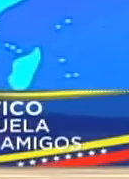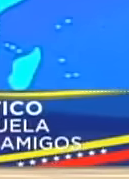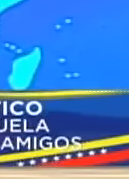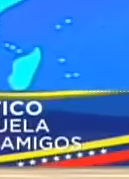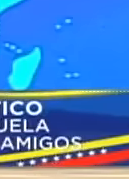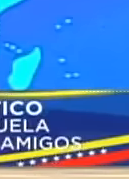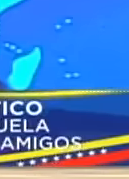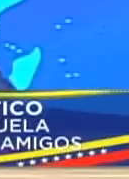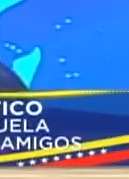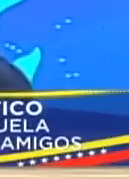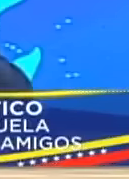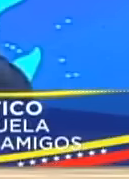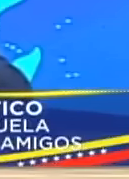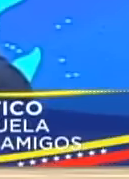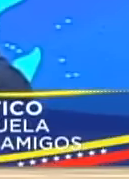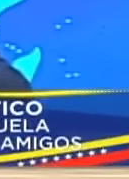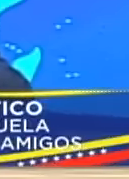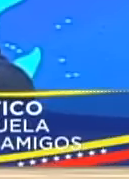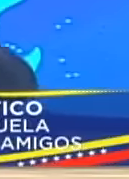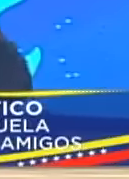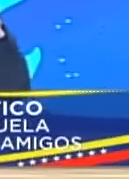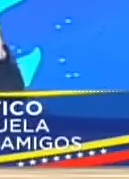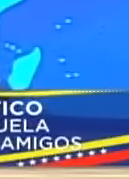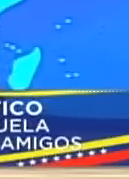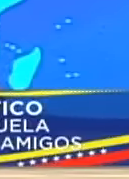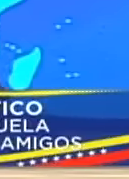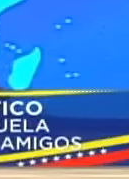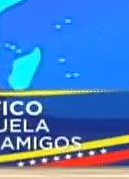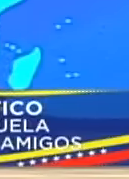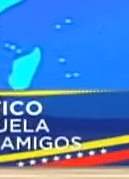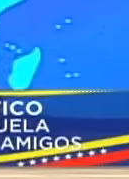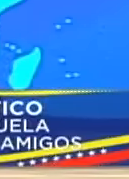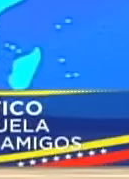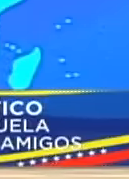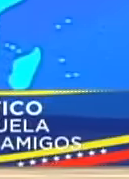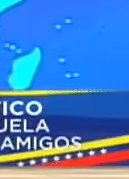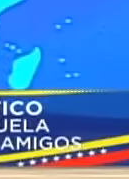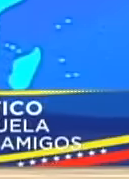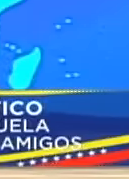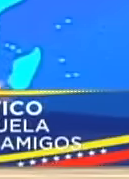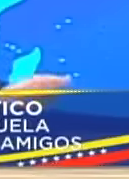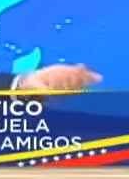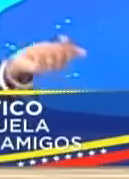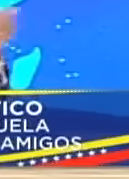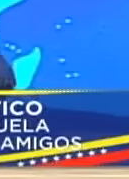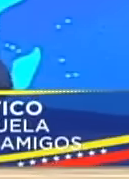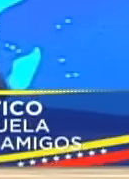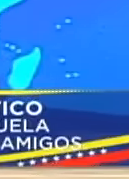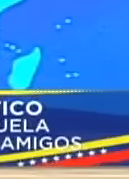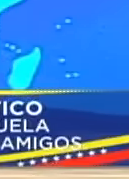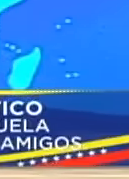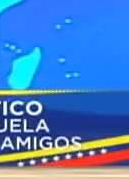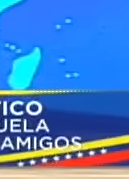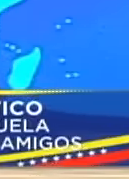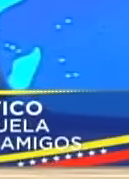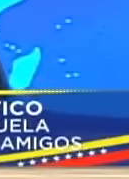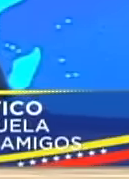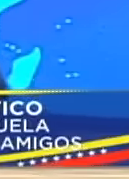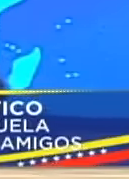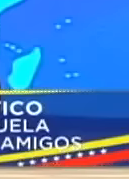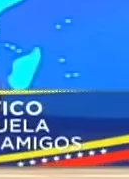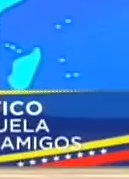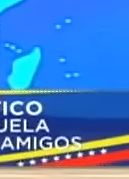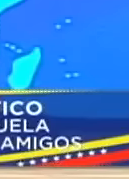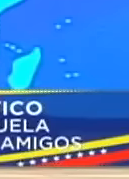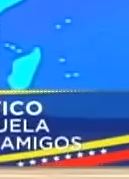decretos, y ya la Gran Colombia toma cuerpo, toma fuerza. Luego vuelve a Venezuela, se prepara